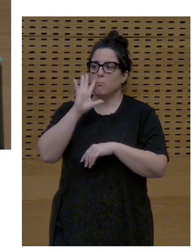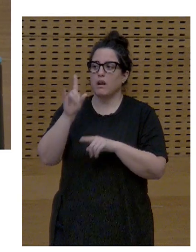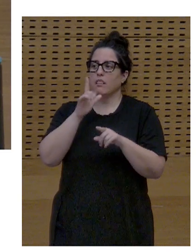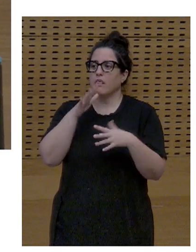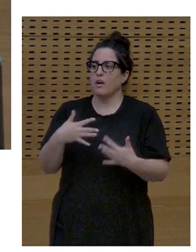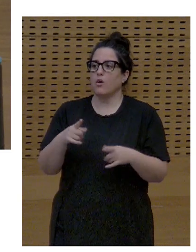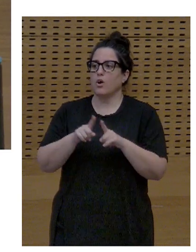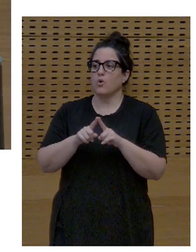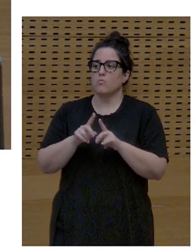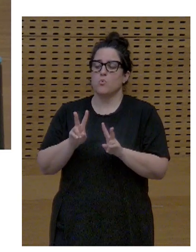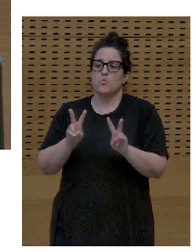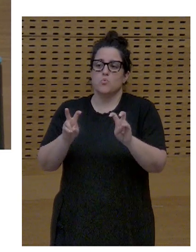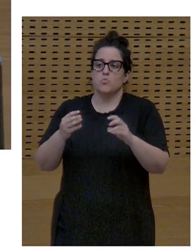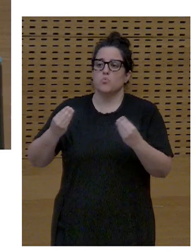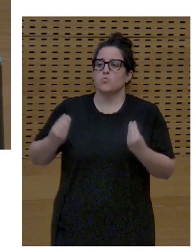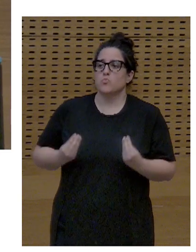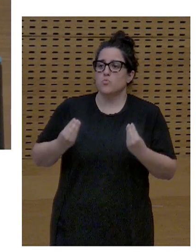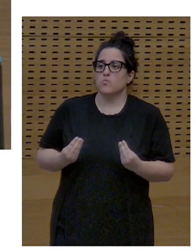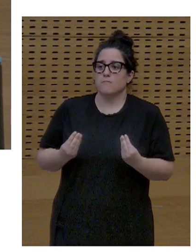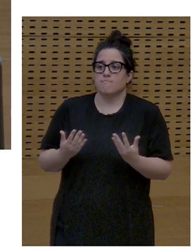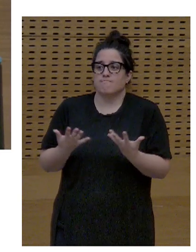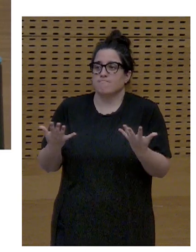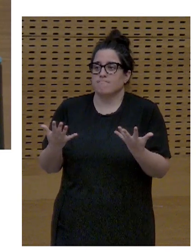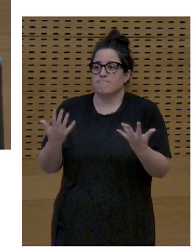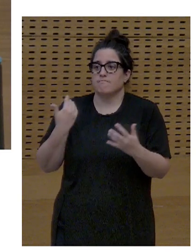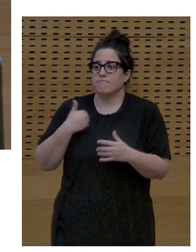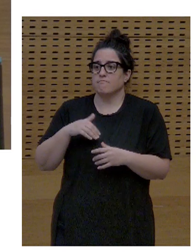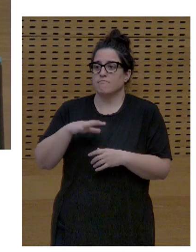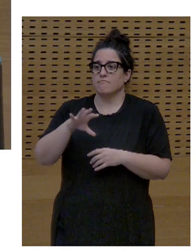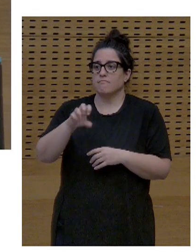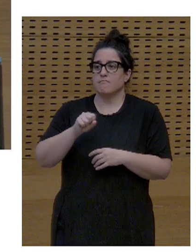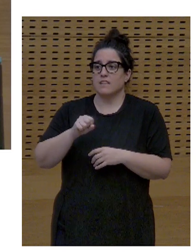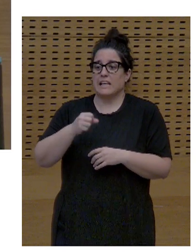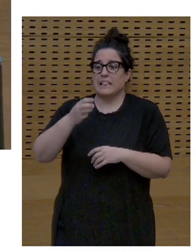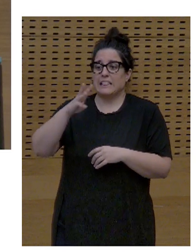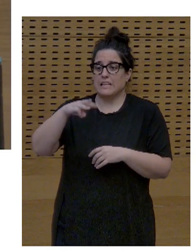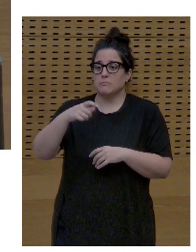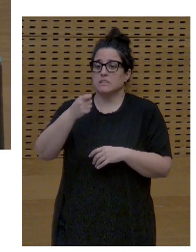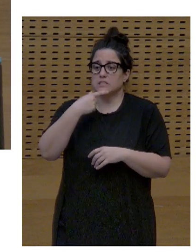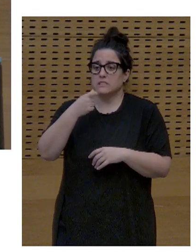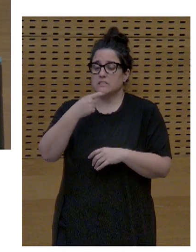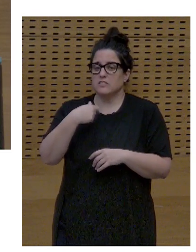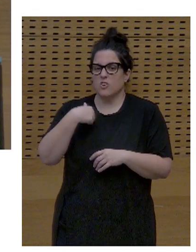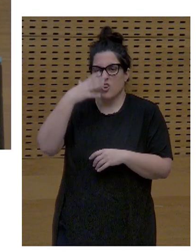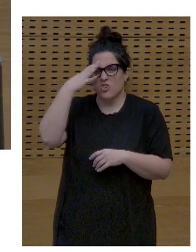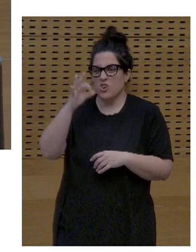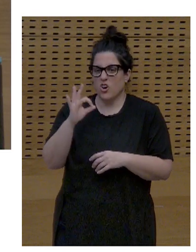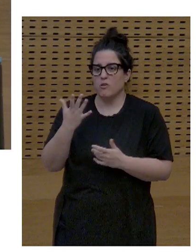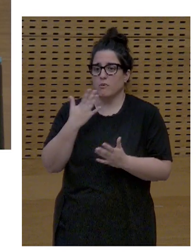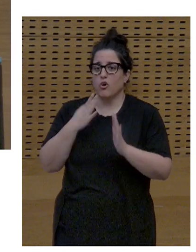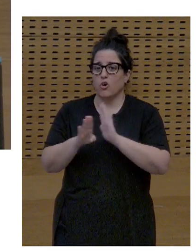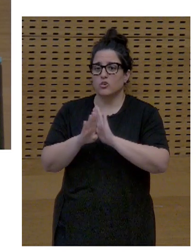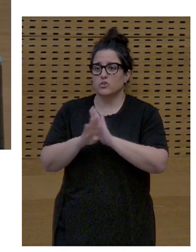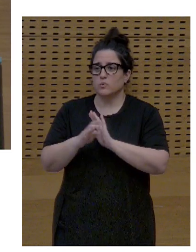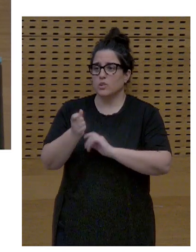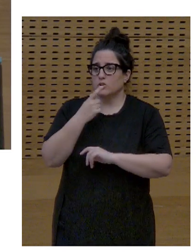universal. Lo sé. sigo tomando. Ujú. Yo